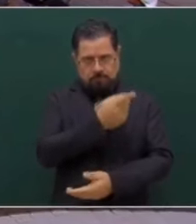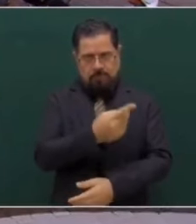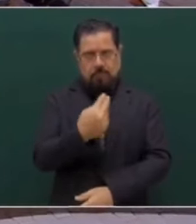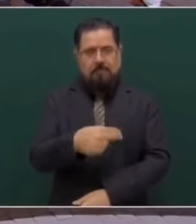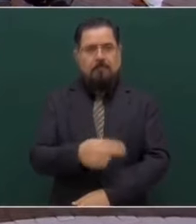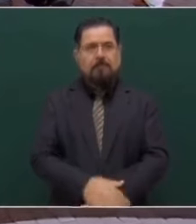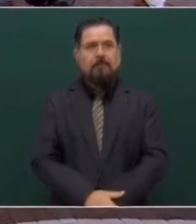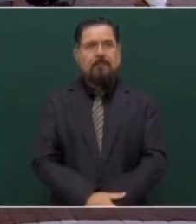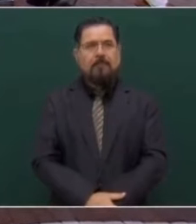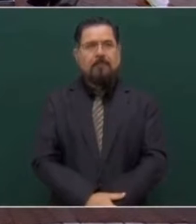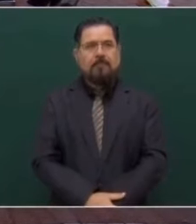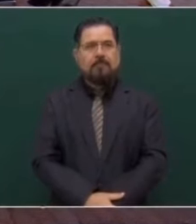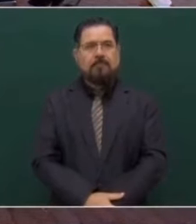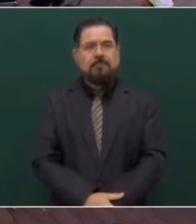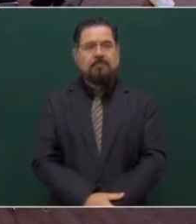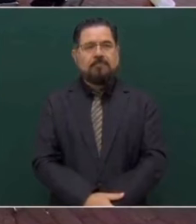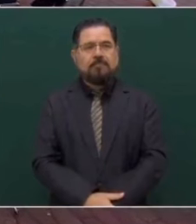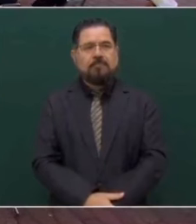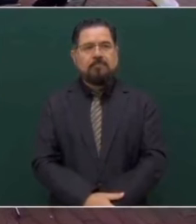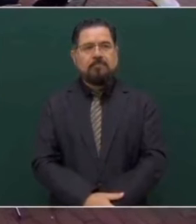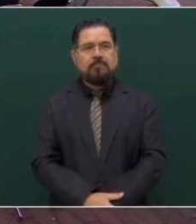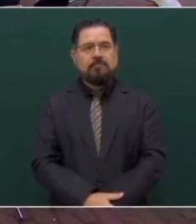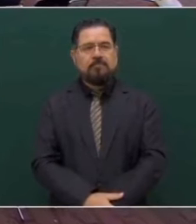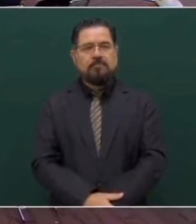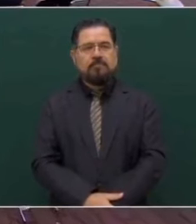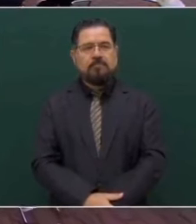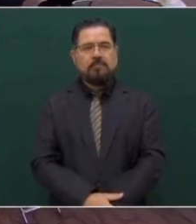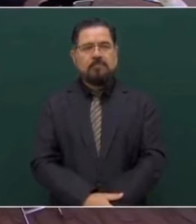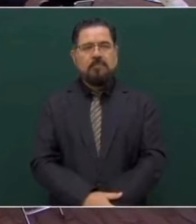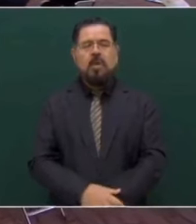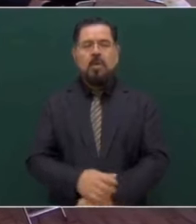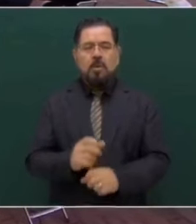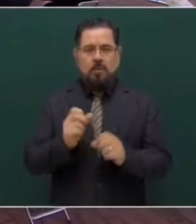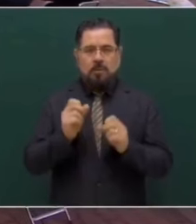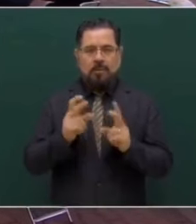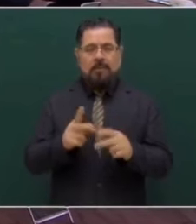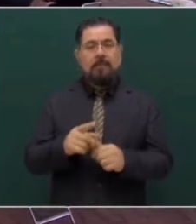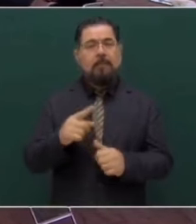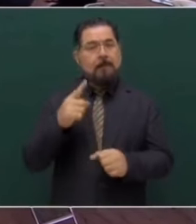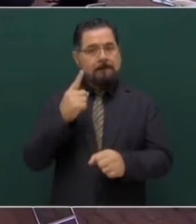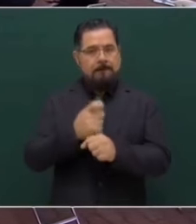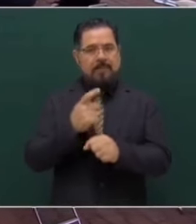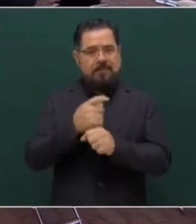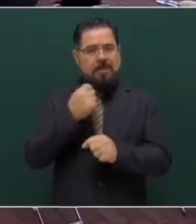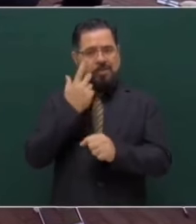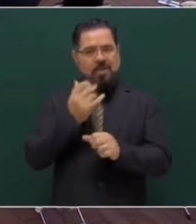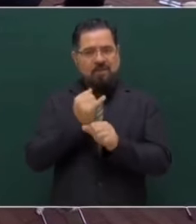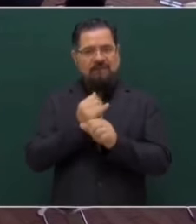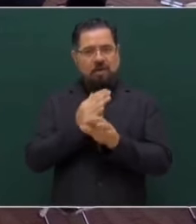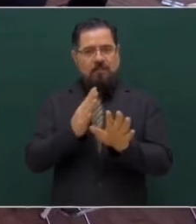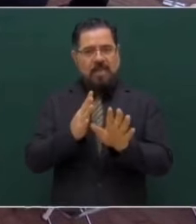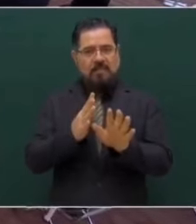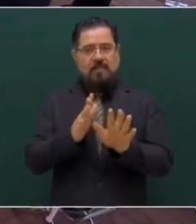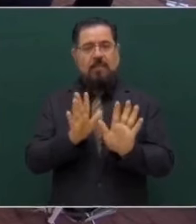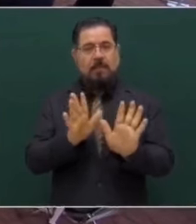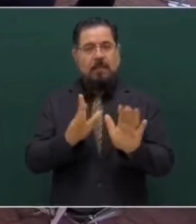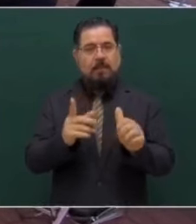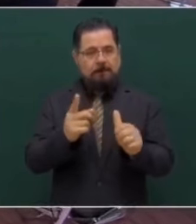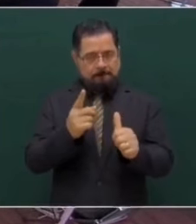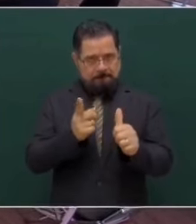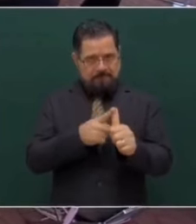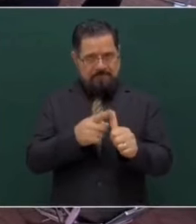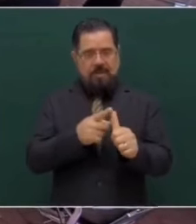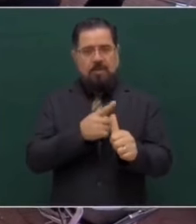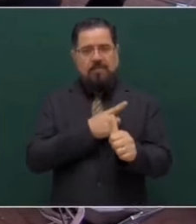conocer. Y a ti te tocó hablar, ¿no? Sí. Bueno. Primero informar que primero se tiene que aprobar por